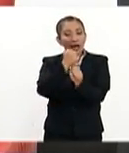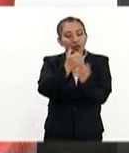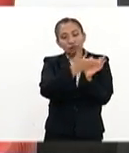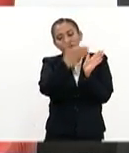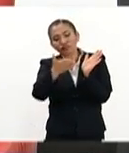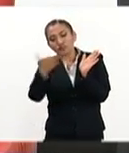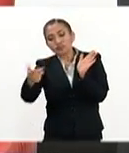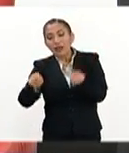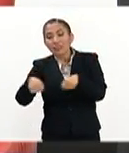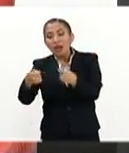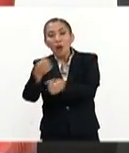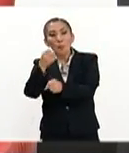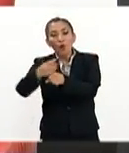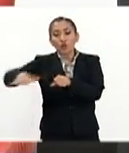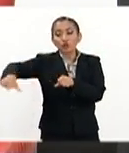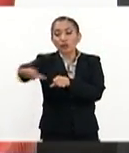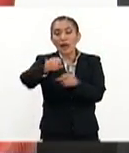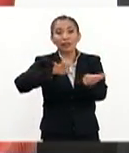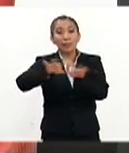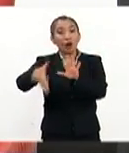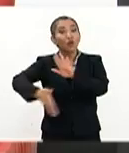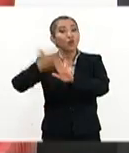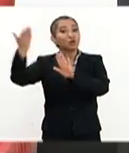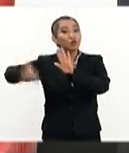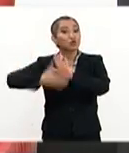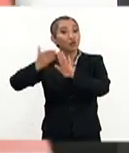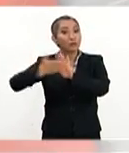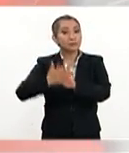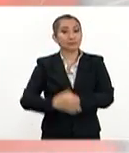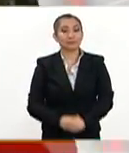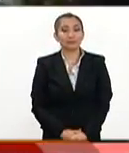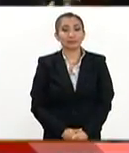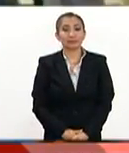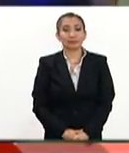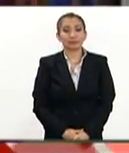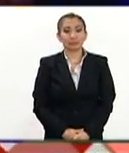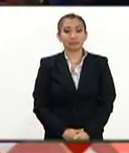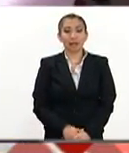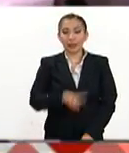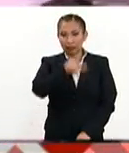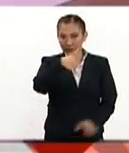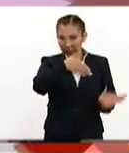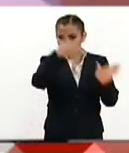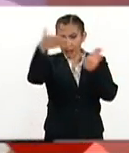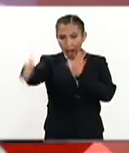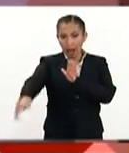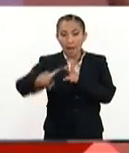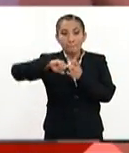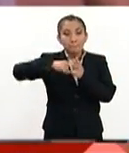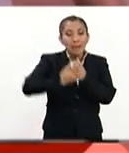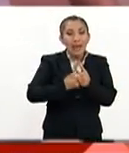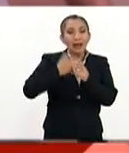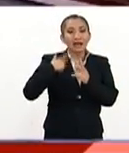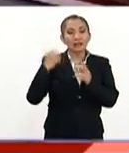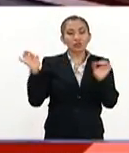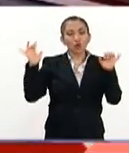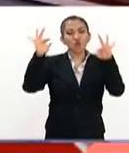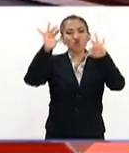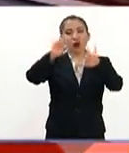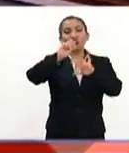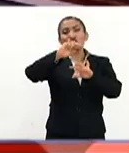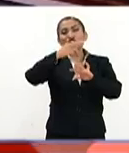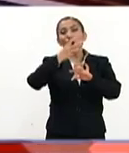ya, darle esta oportunidad a trabajadores de la construcción. Más adelante, hoy arranca el Consumer Electronics